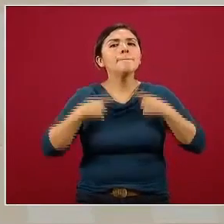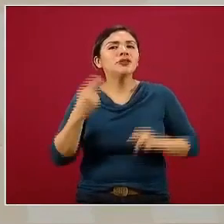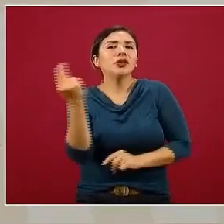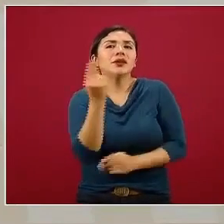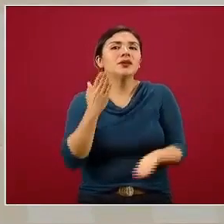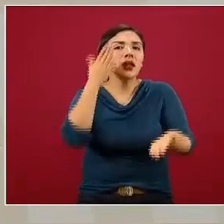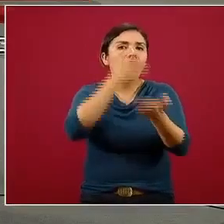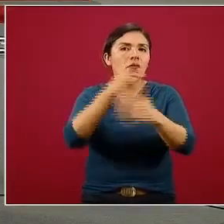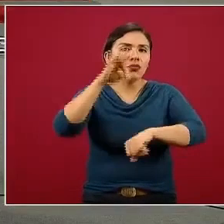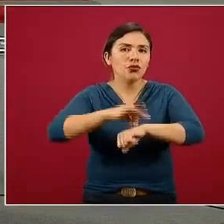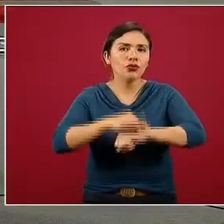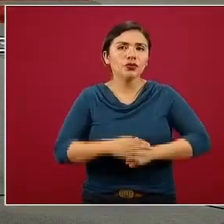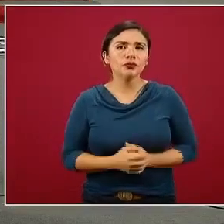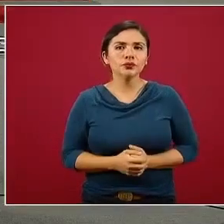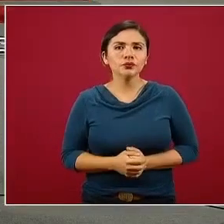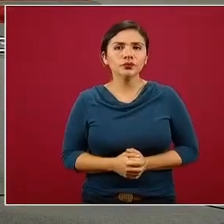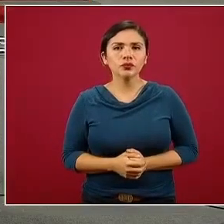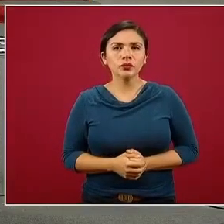personas.